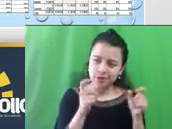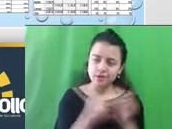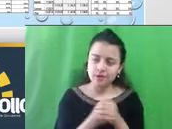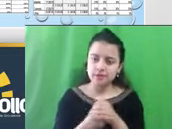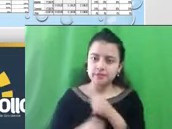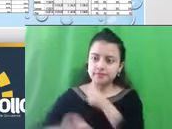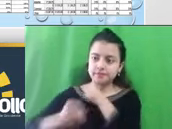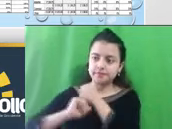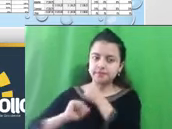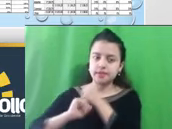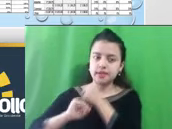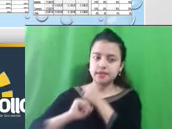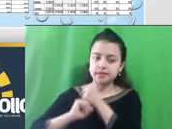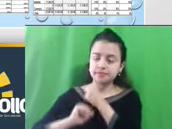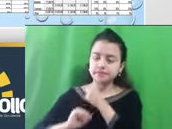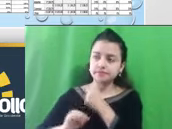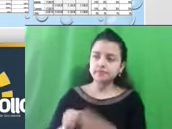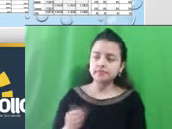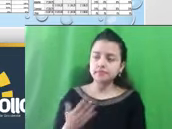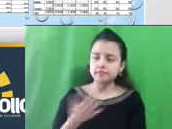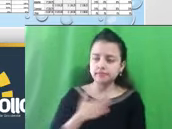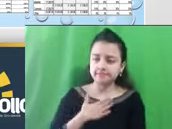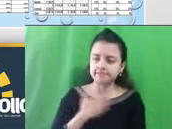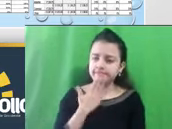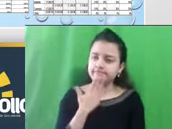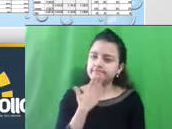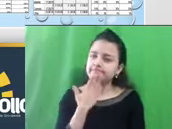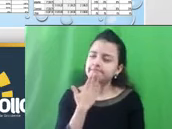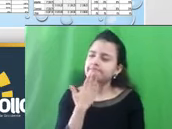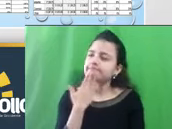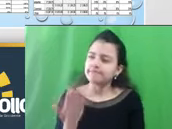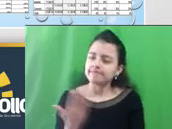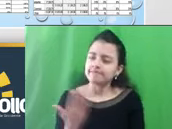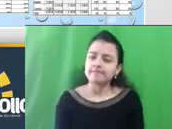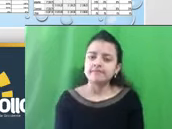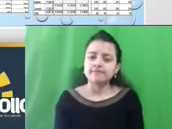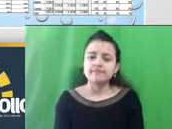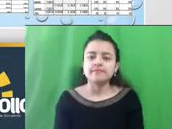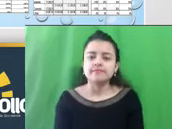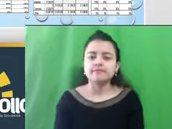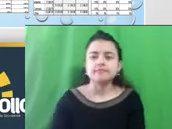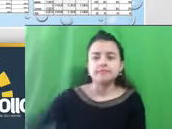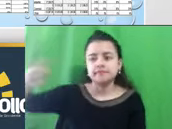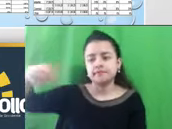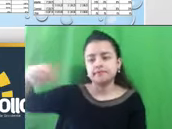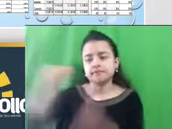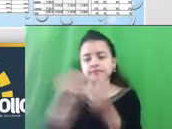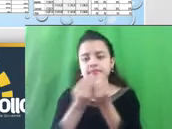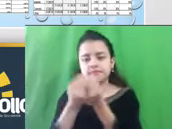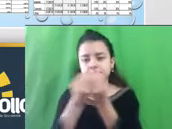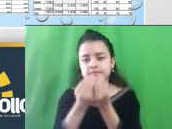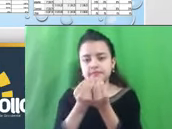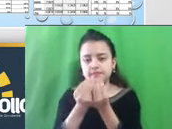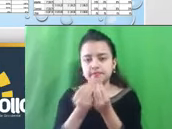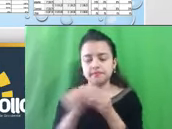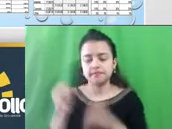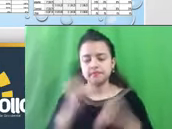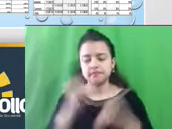colocó, gracias a la resolución del consejo, se le colocó un subsidio al cargo